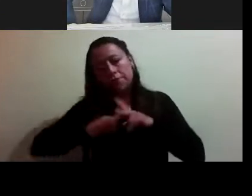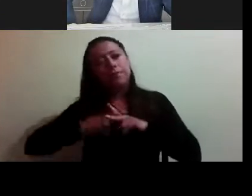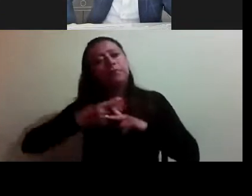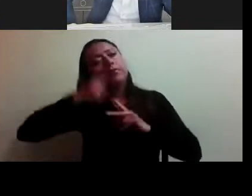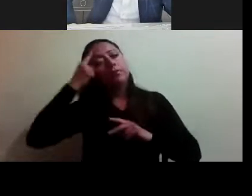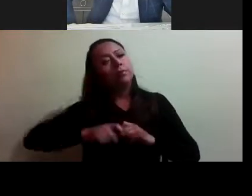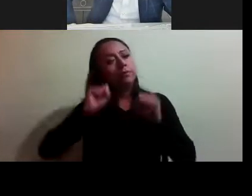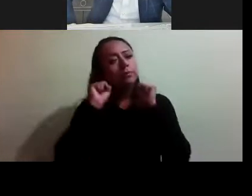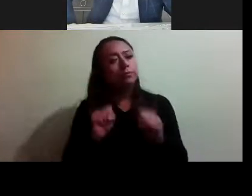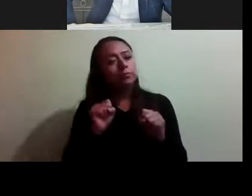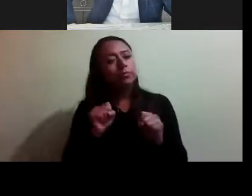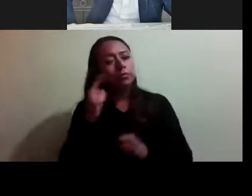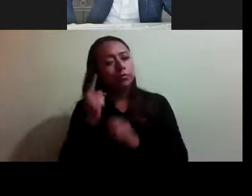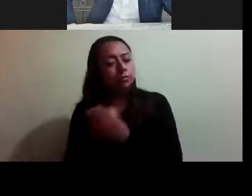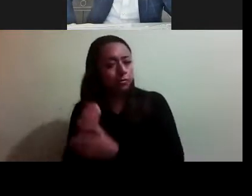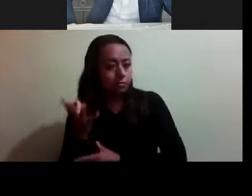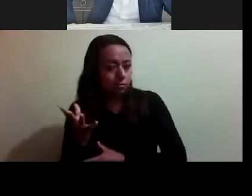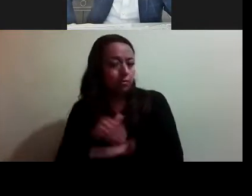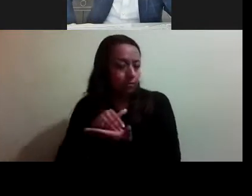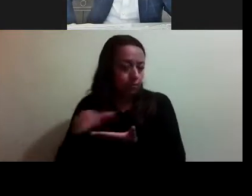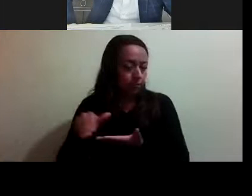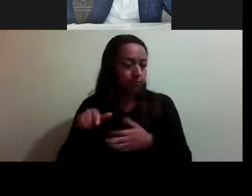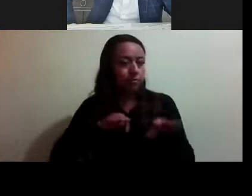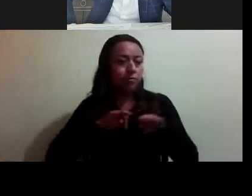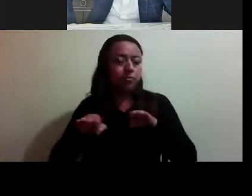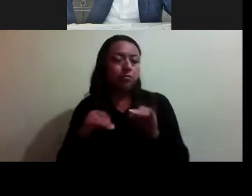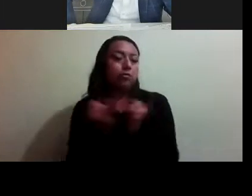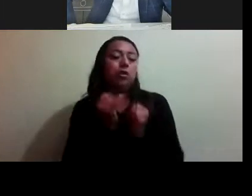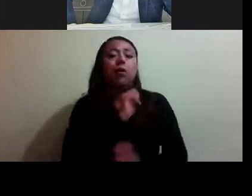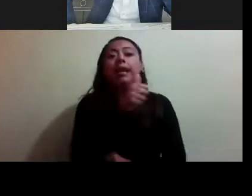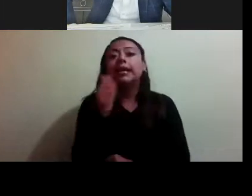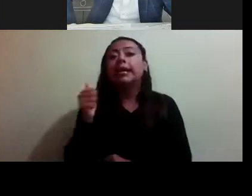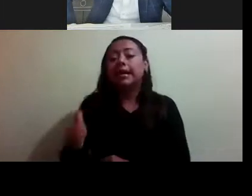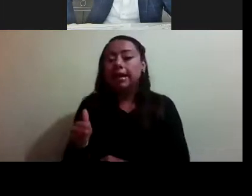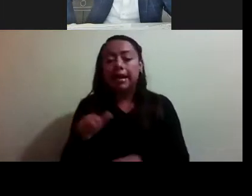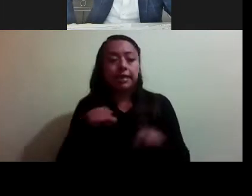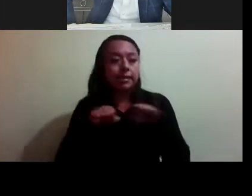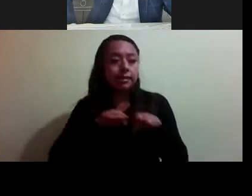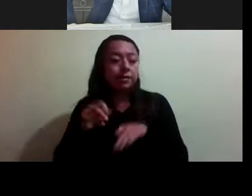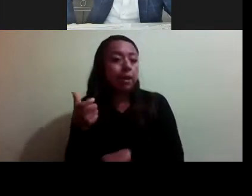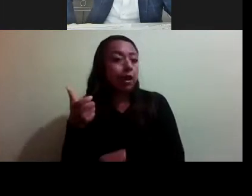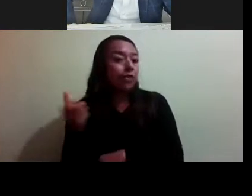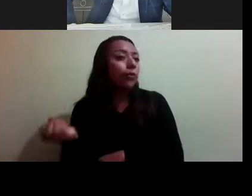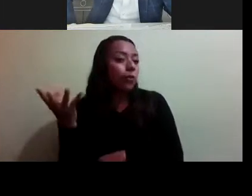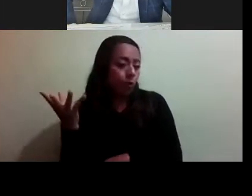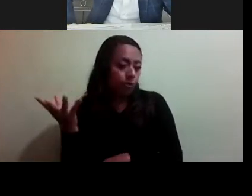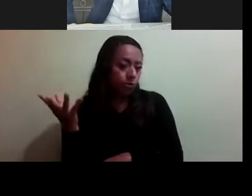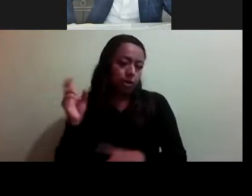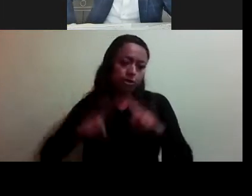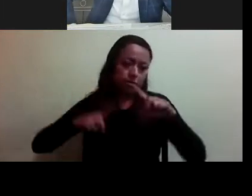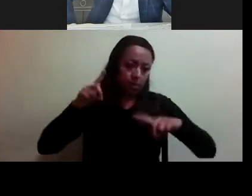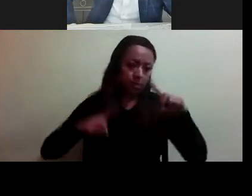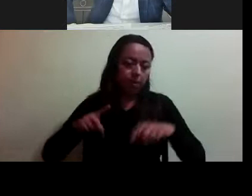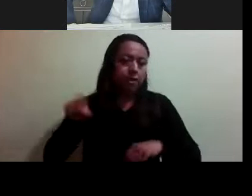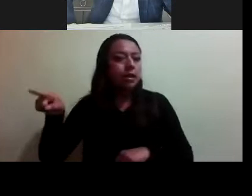garantizar una salida digna a los trabajadores y de cuánto estaríamos hablando por trabajador en función de los meses de trabajo. Ese